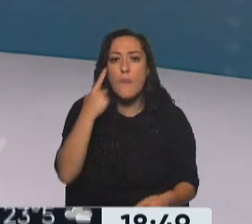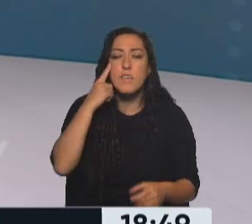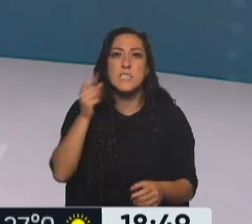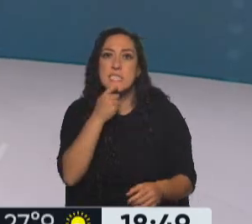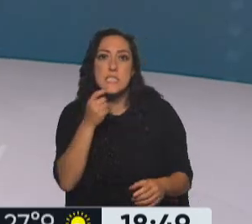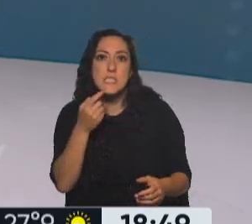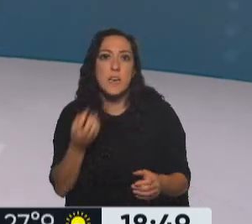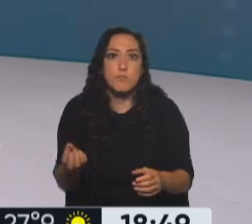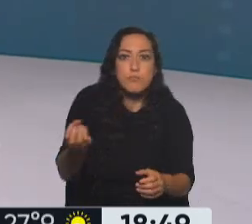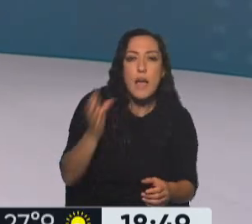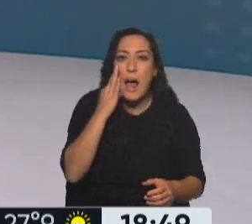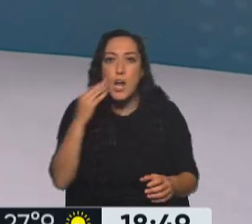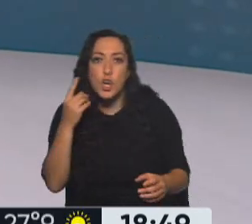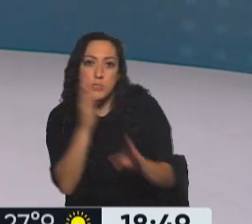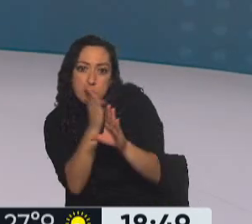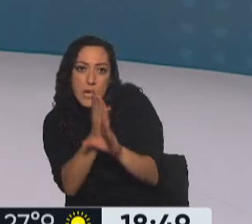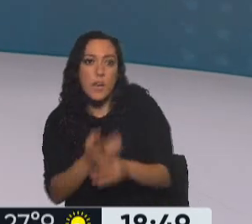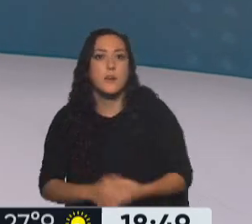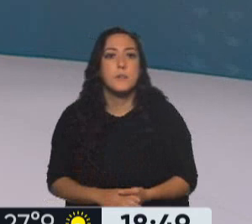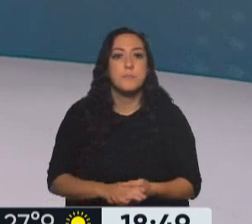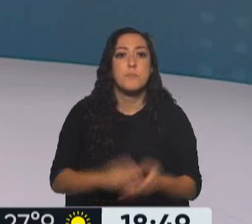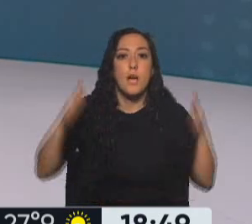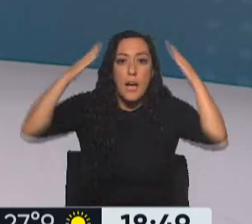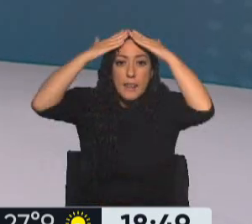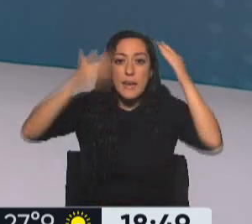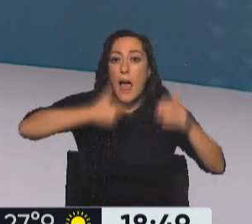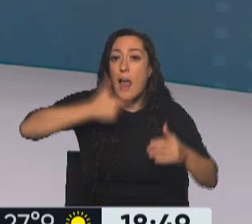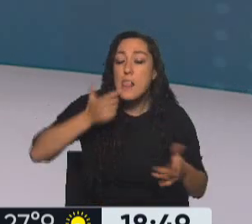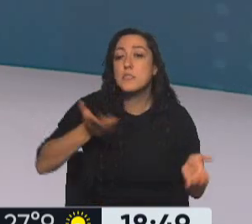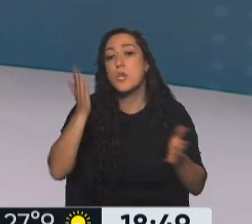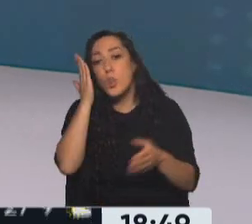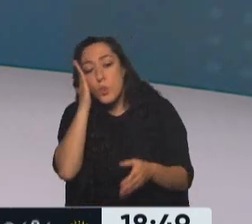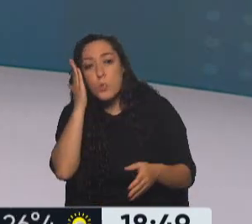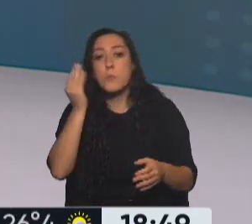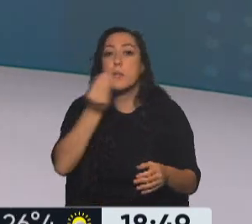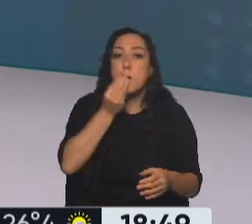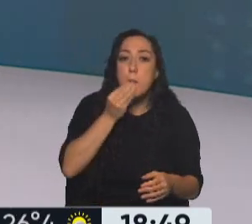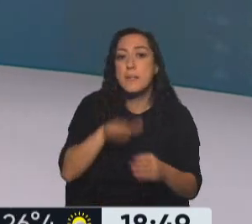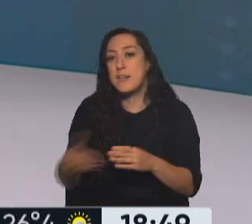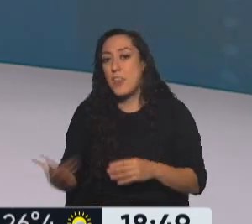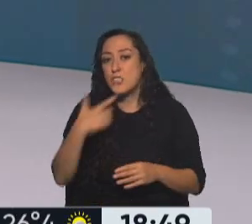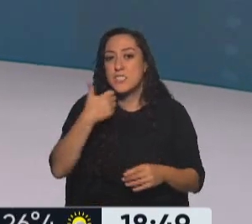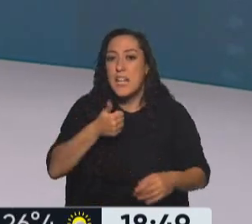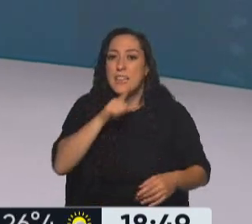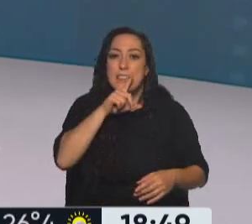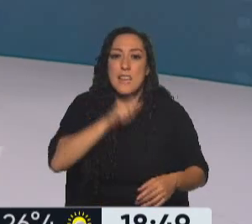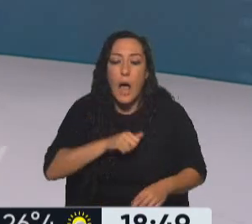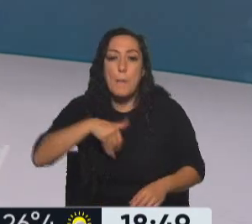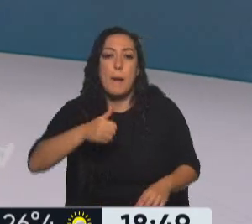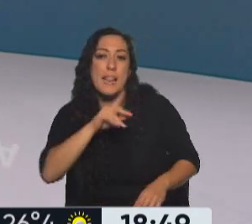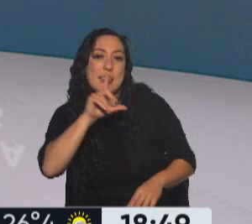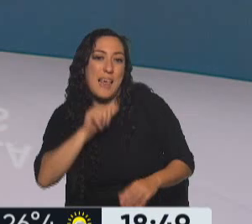escucha. Claro, los cardenales comen y duermen en la residencia Santa Marta, situada al lado de la Capilla Sixtina.